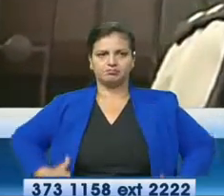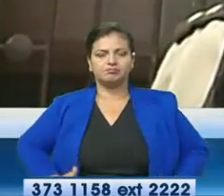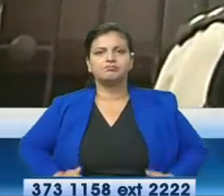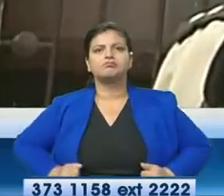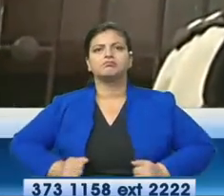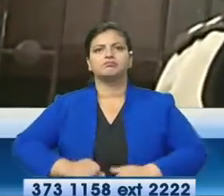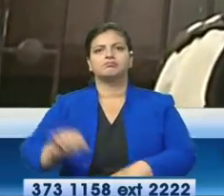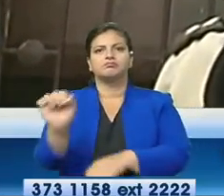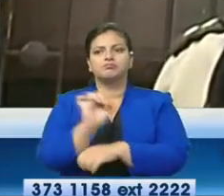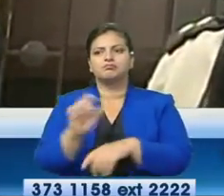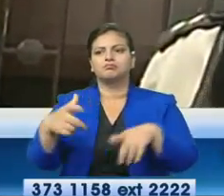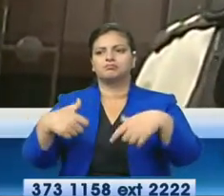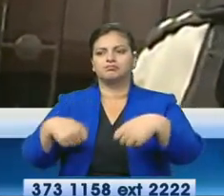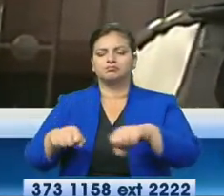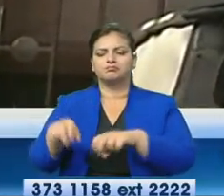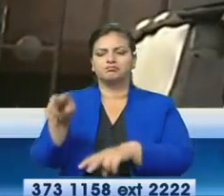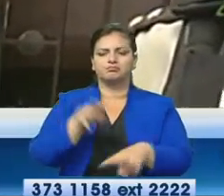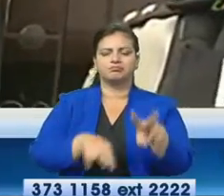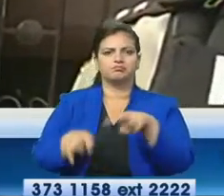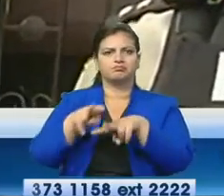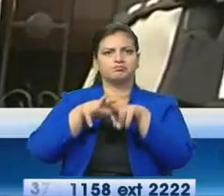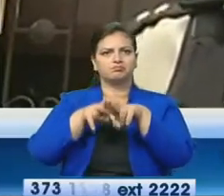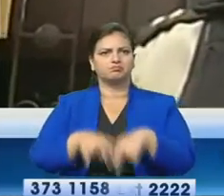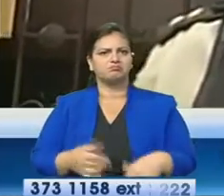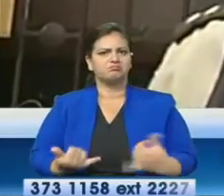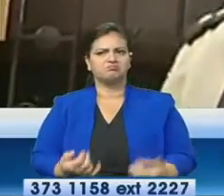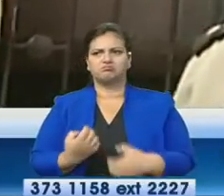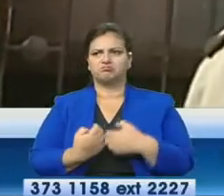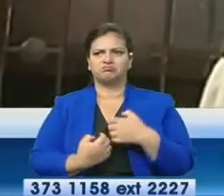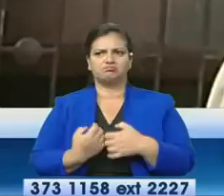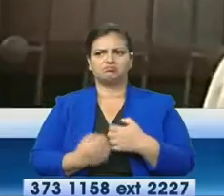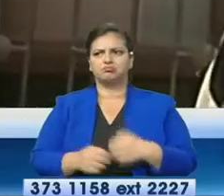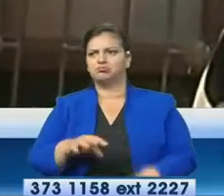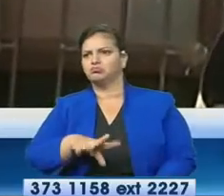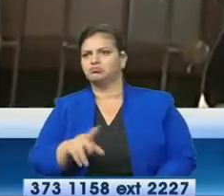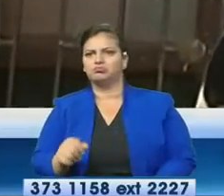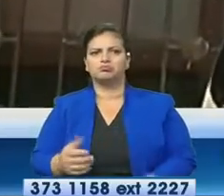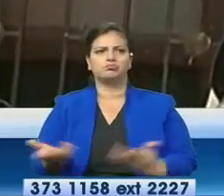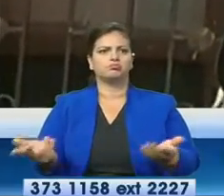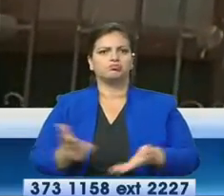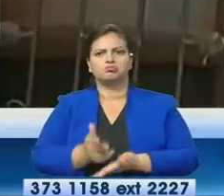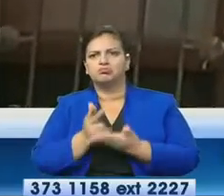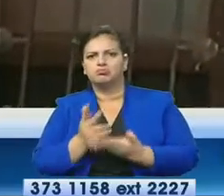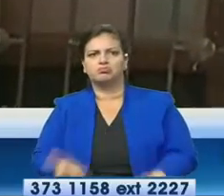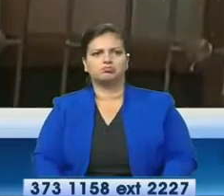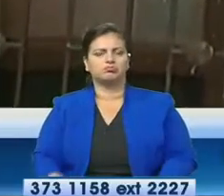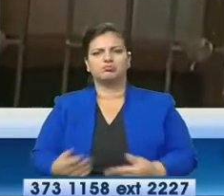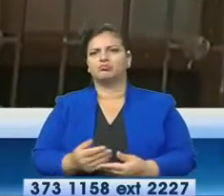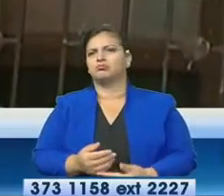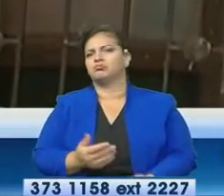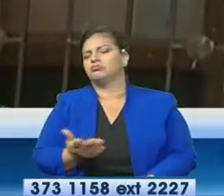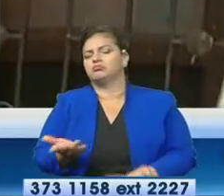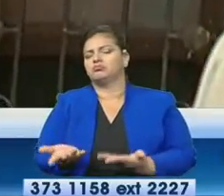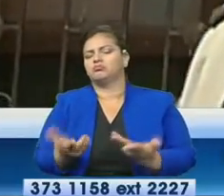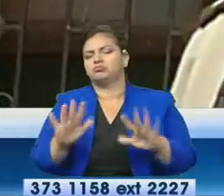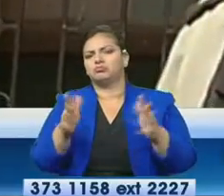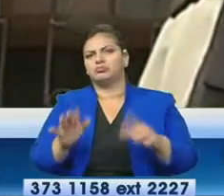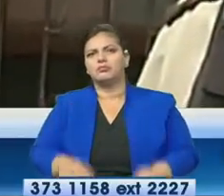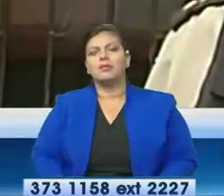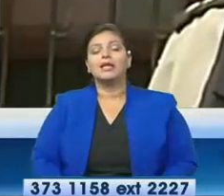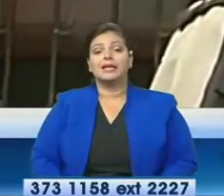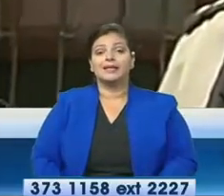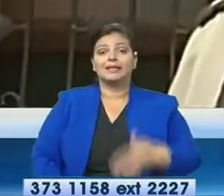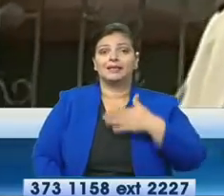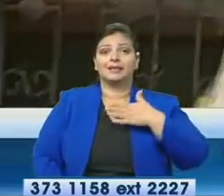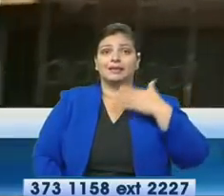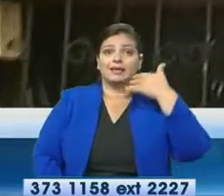sistema, lamentablemente, pero casi por lo general en los operativos que estamos realizando a través de la herramienta que tenemos,